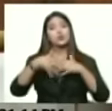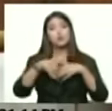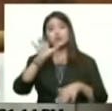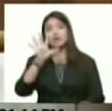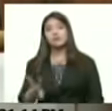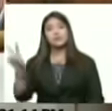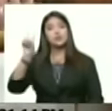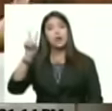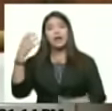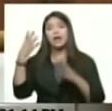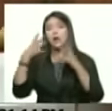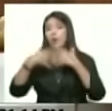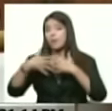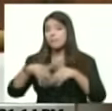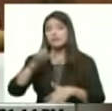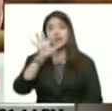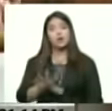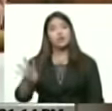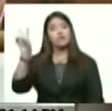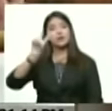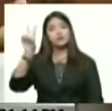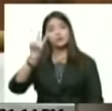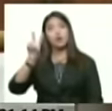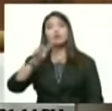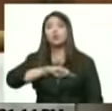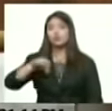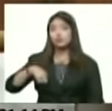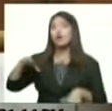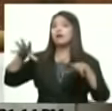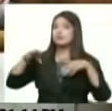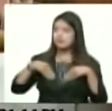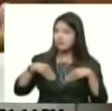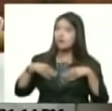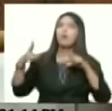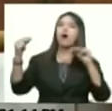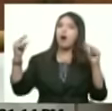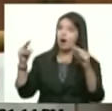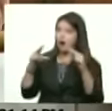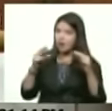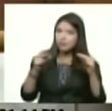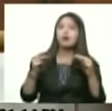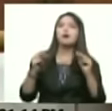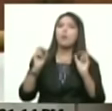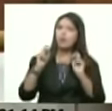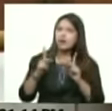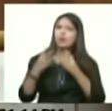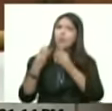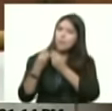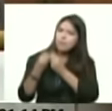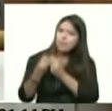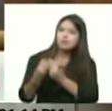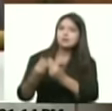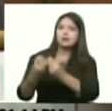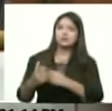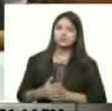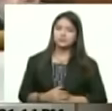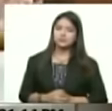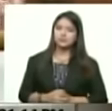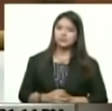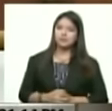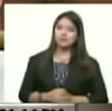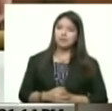productores venezolanos, los empresarios venezolanos, aceptamos su llamado al diálogo y vamos a acompañar, porque eso es lo correcto, vamos a acompañar